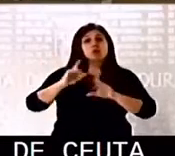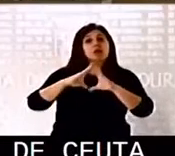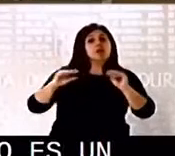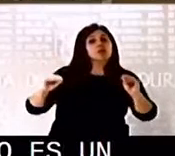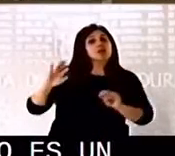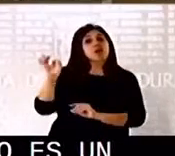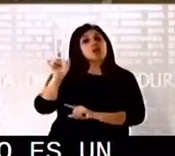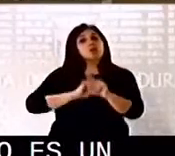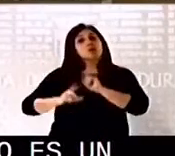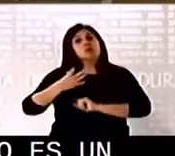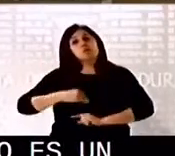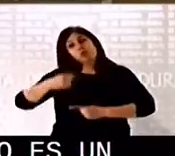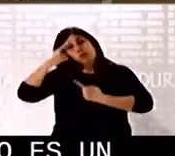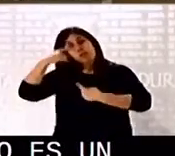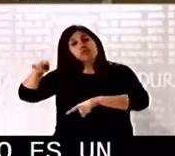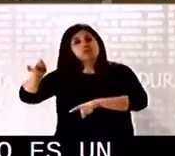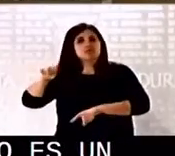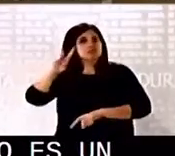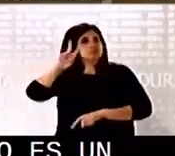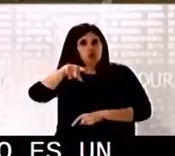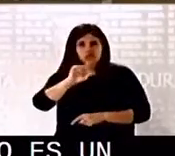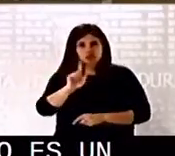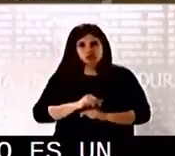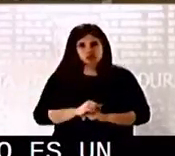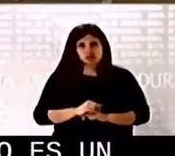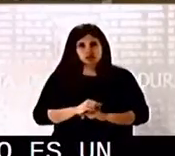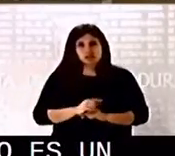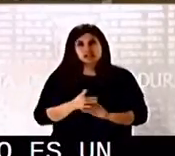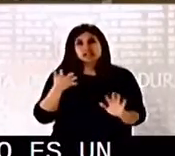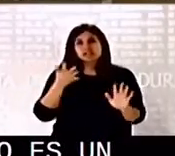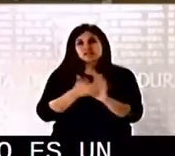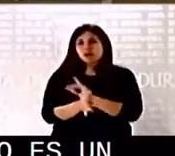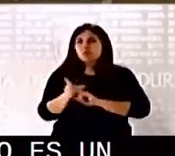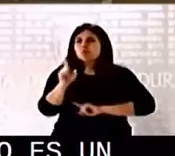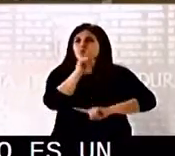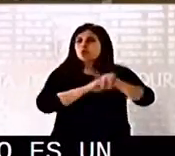Murcia. Esto es un problema de Estado.